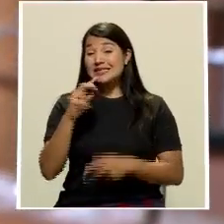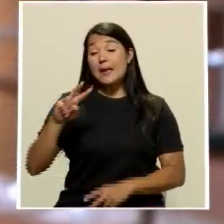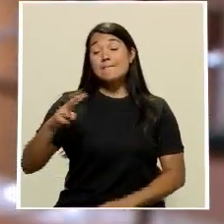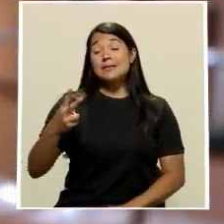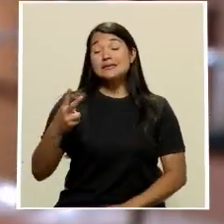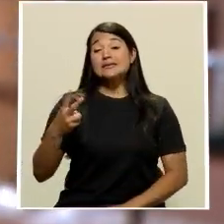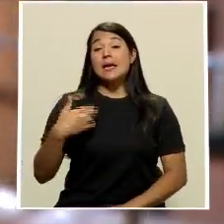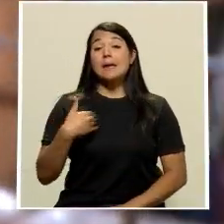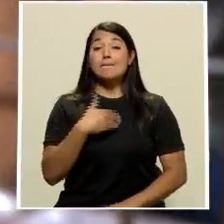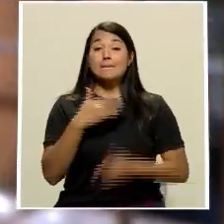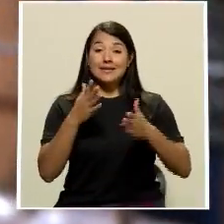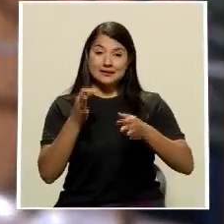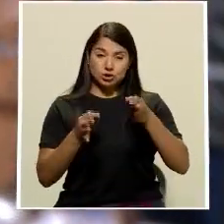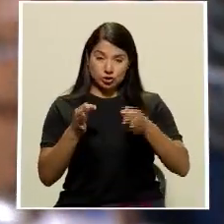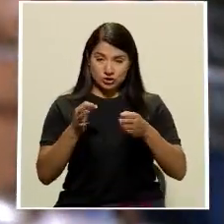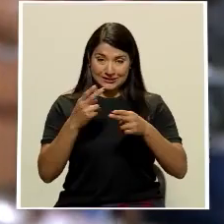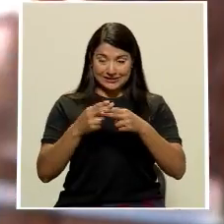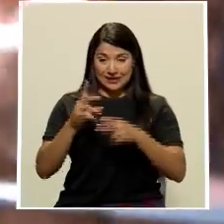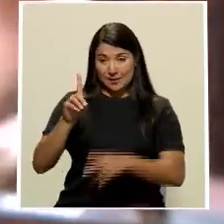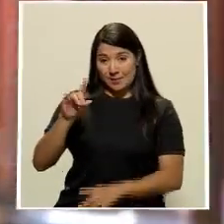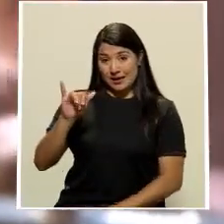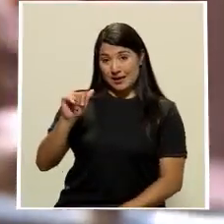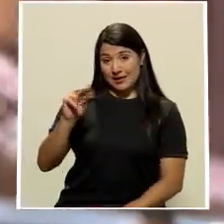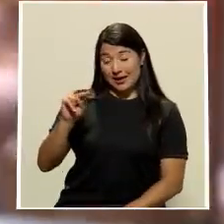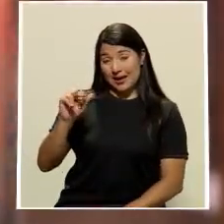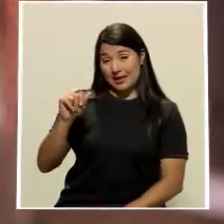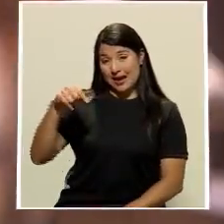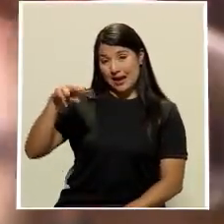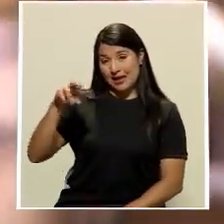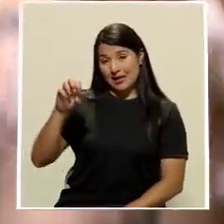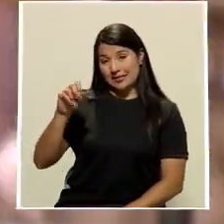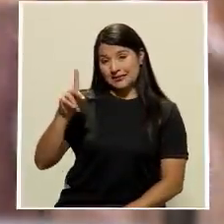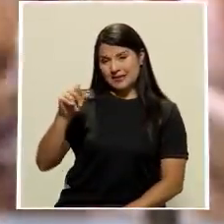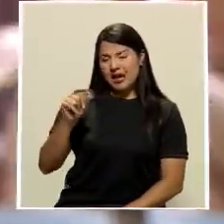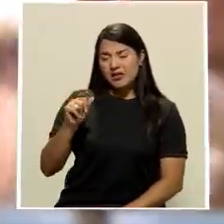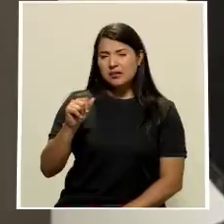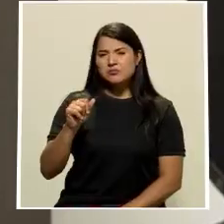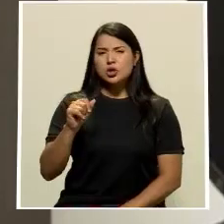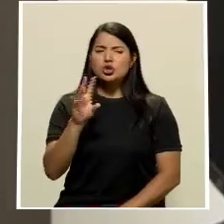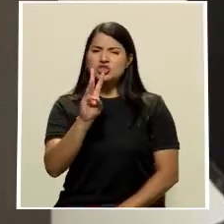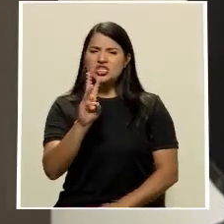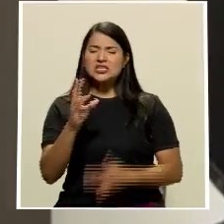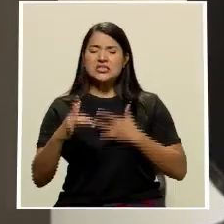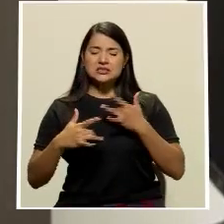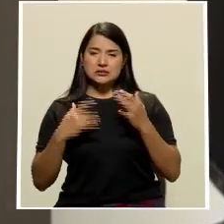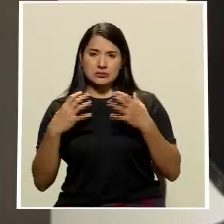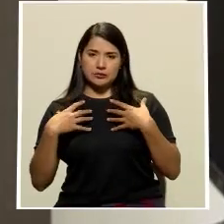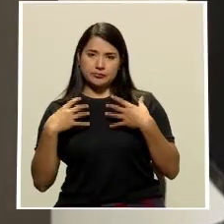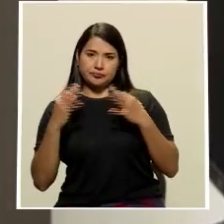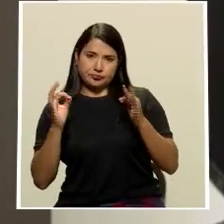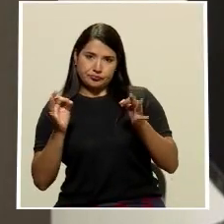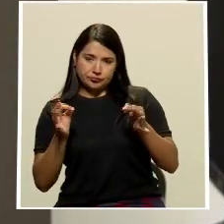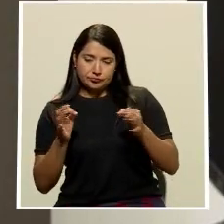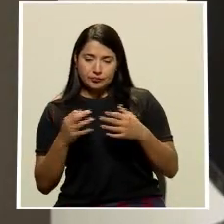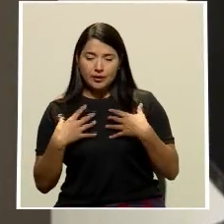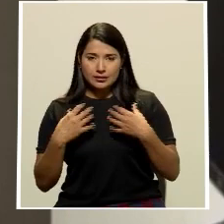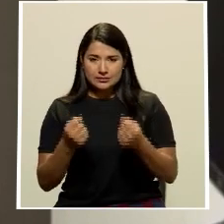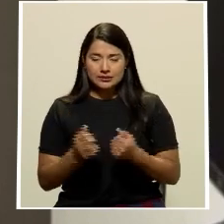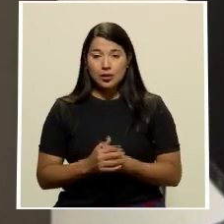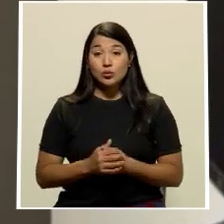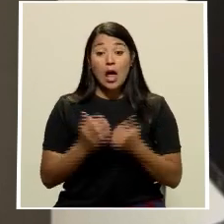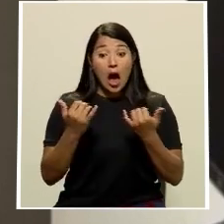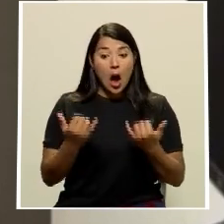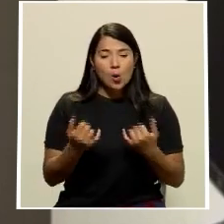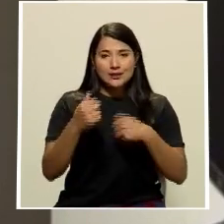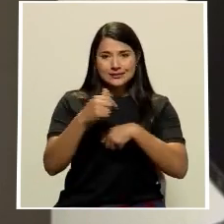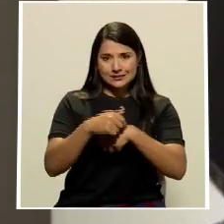Diana Posada, tanto los funcionarios como los privados de libertad se encuentran estables. Estamos también en este momento